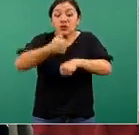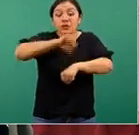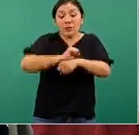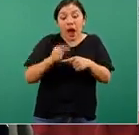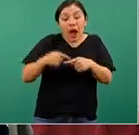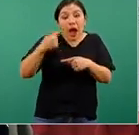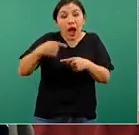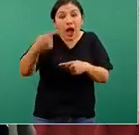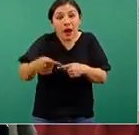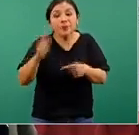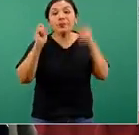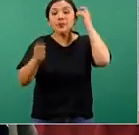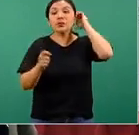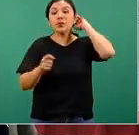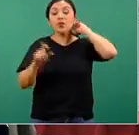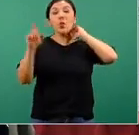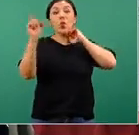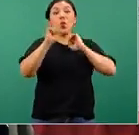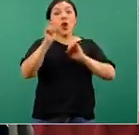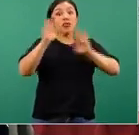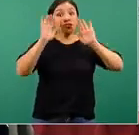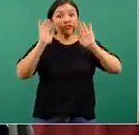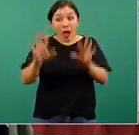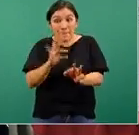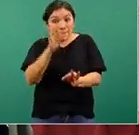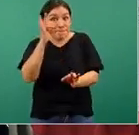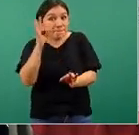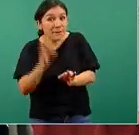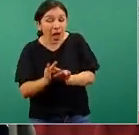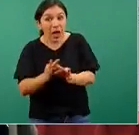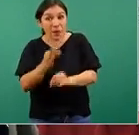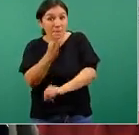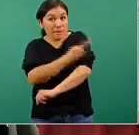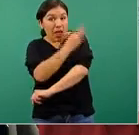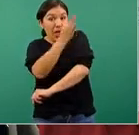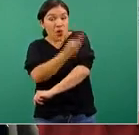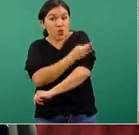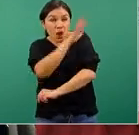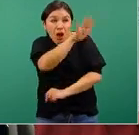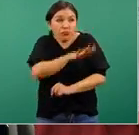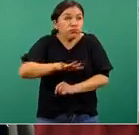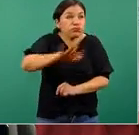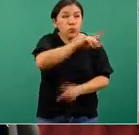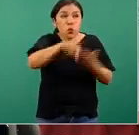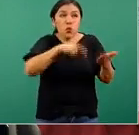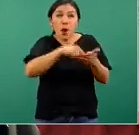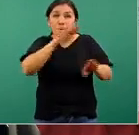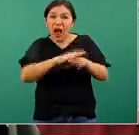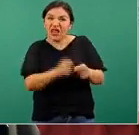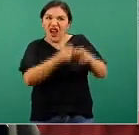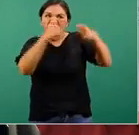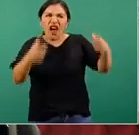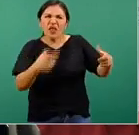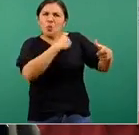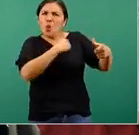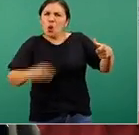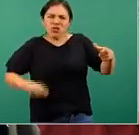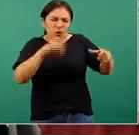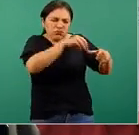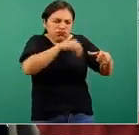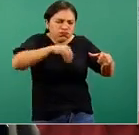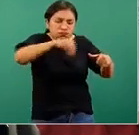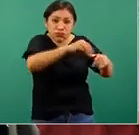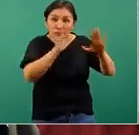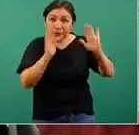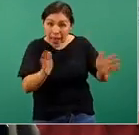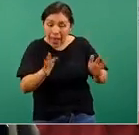semanas, es que una vez que hemos satisfecho la cobertura en una zona muy amplia de municipios rurales, empezaremos a